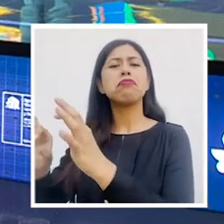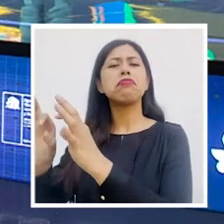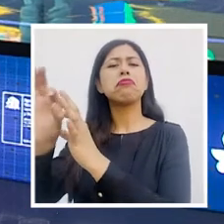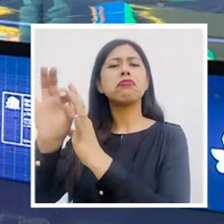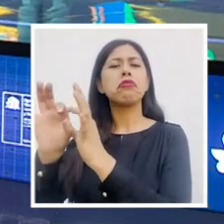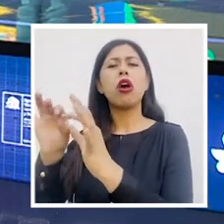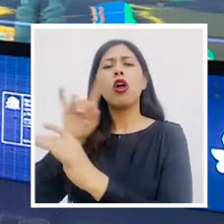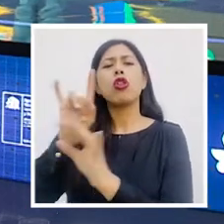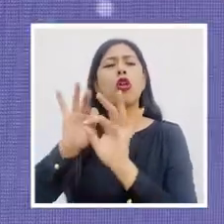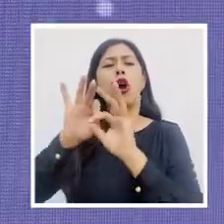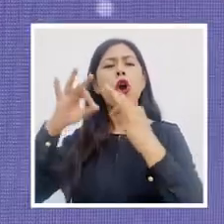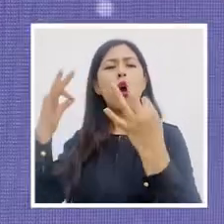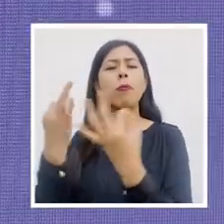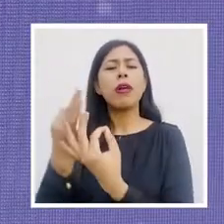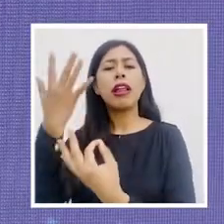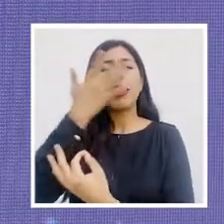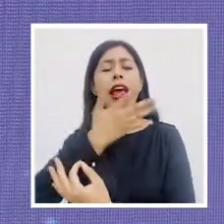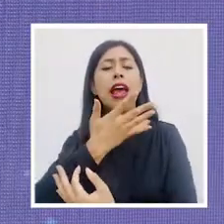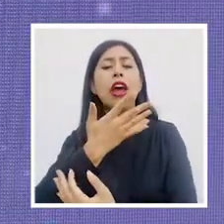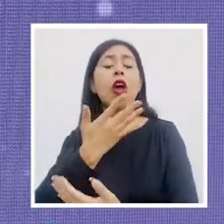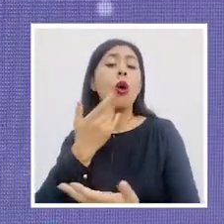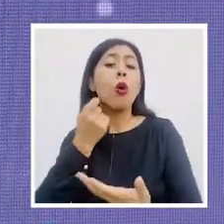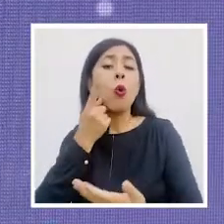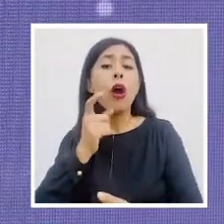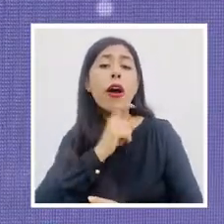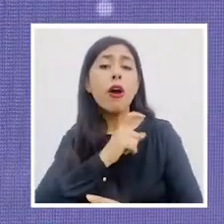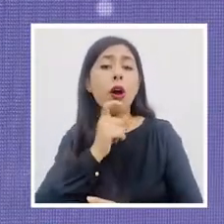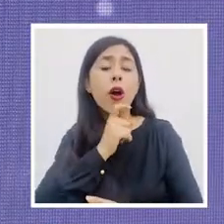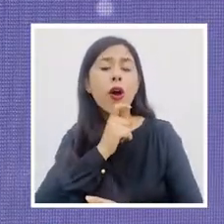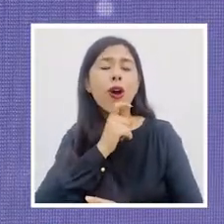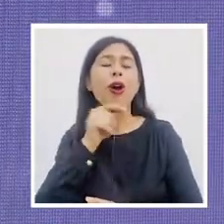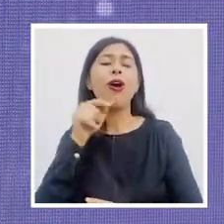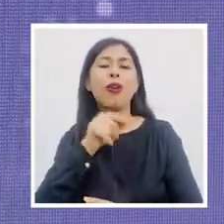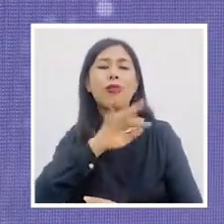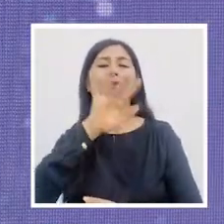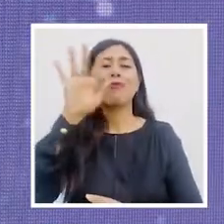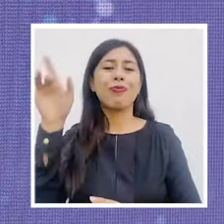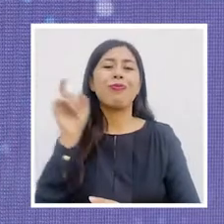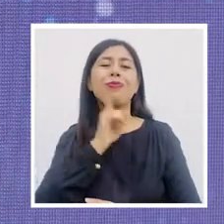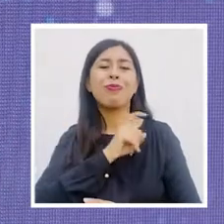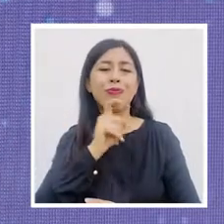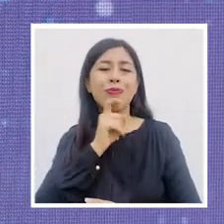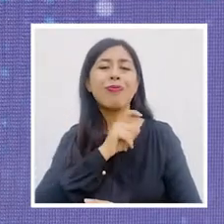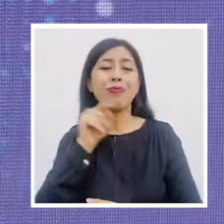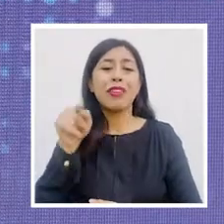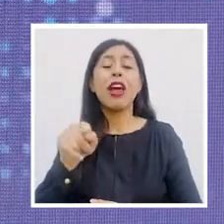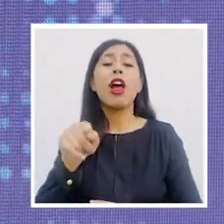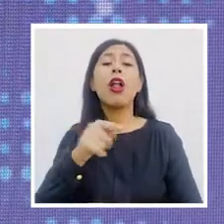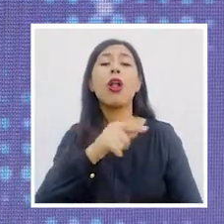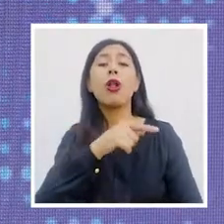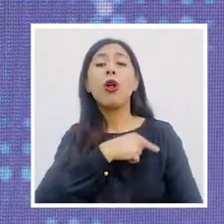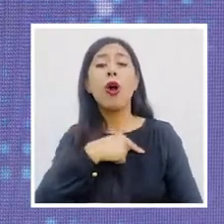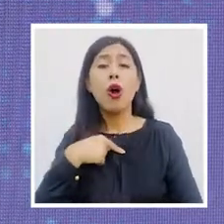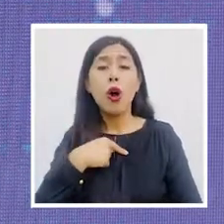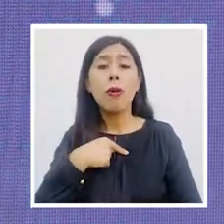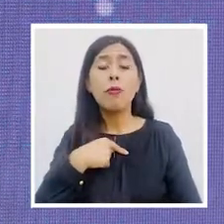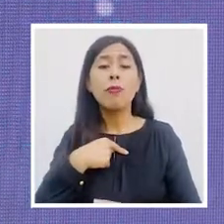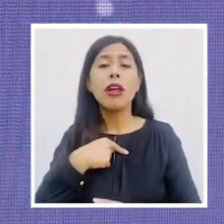no completamente de negro, se tiñe de rojo. Y eso es el fenómeno que denominamos la Luna de